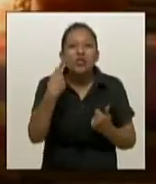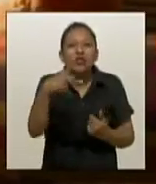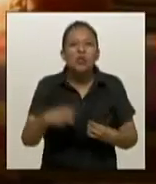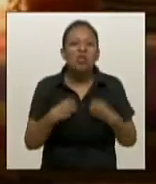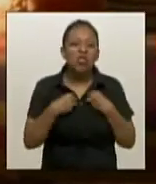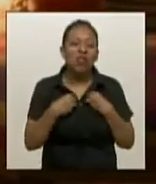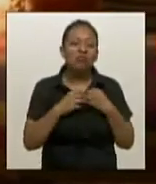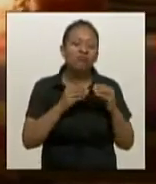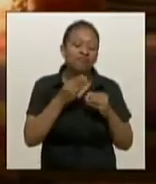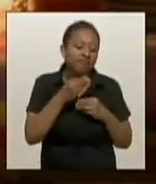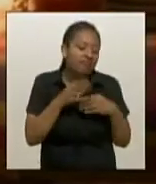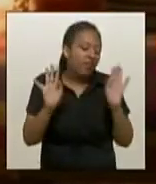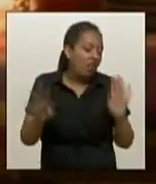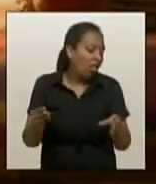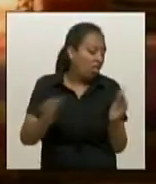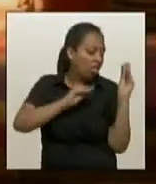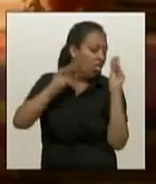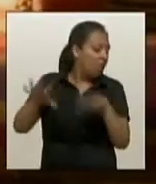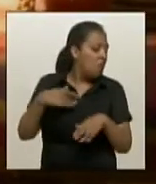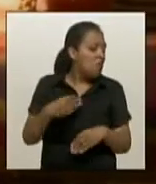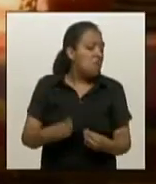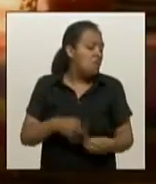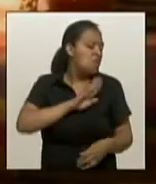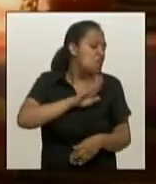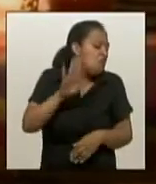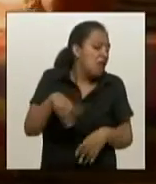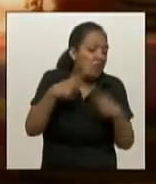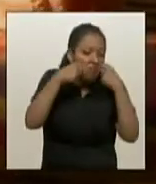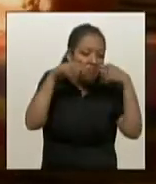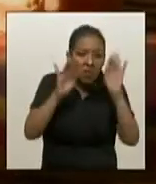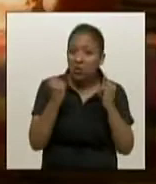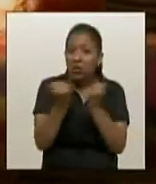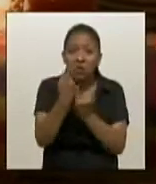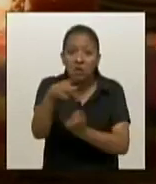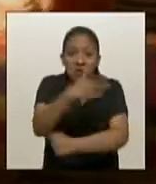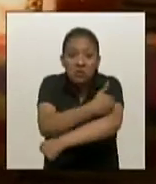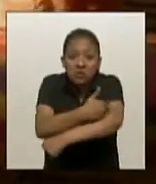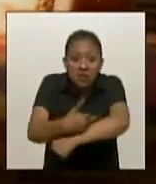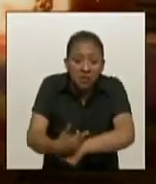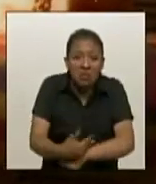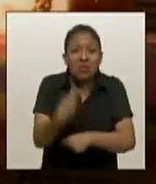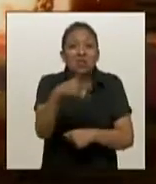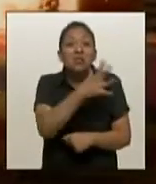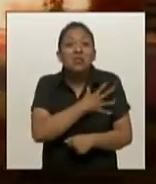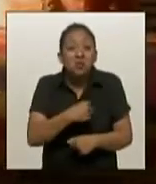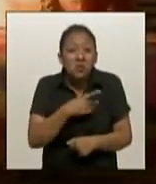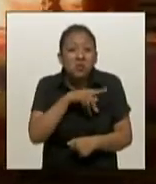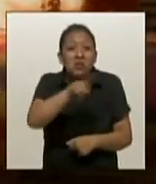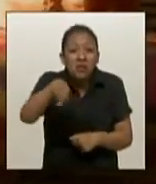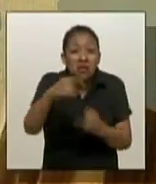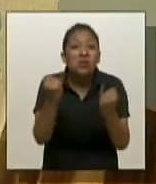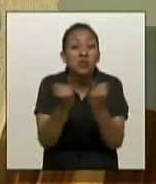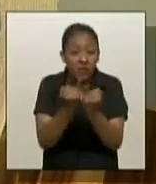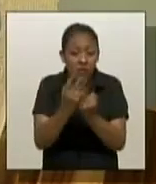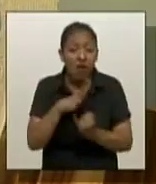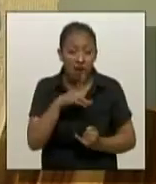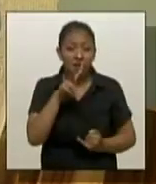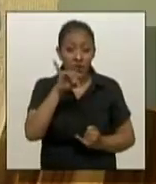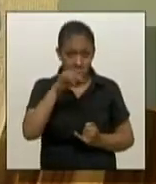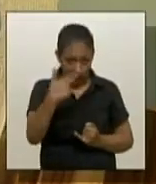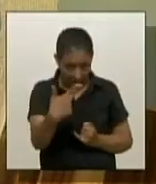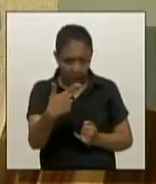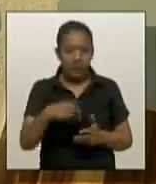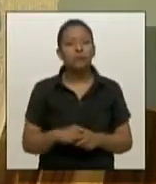dejan morir y dejan morir a su familia, a sus hijos, que también vienen con el VIH. Sino que con